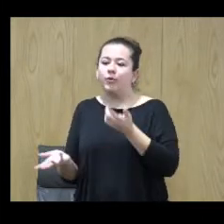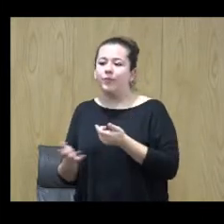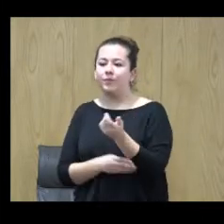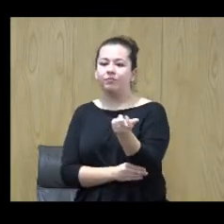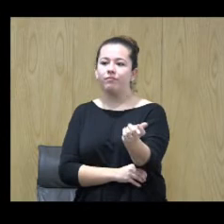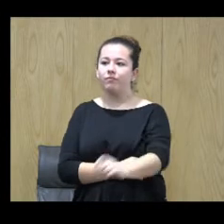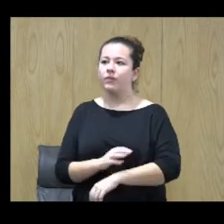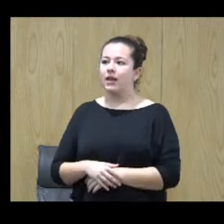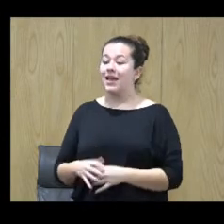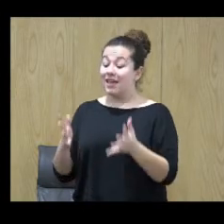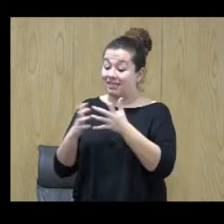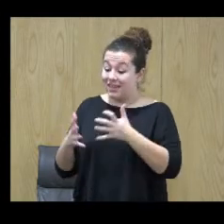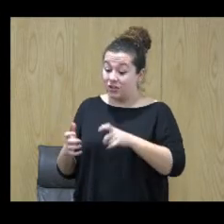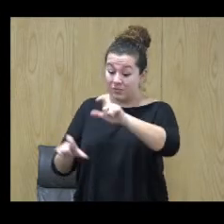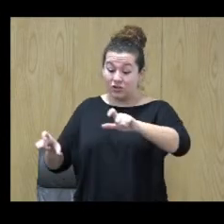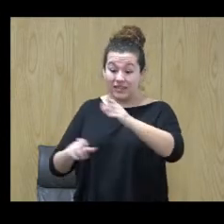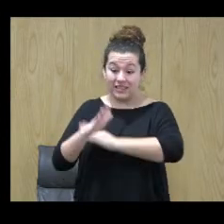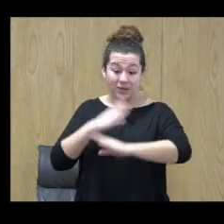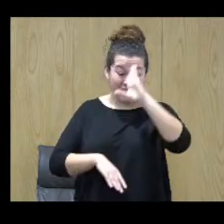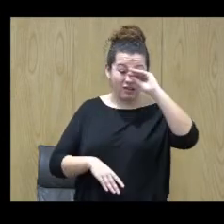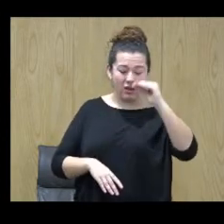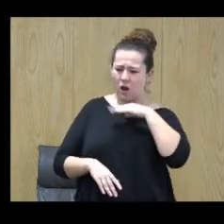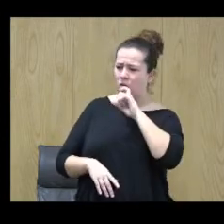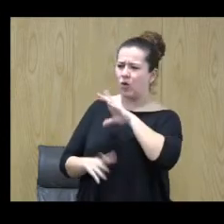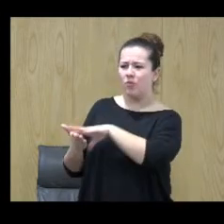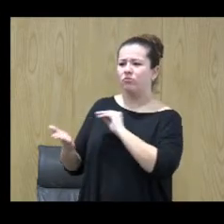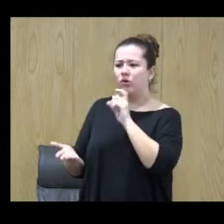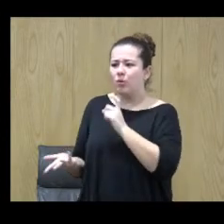y comprenden los textos las personas con discapacidad intelectual?